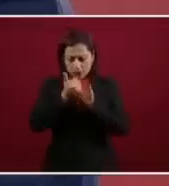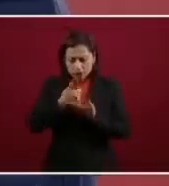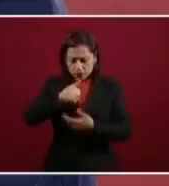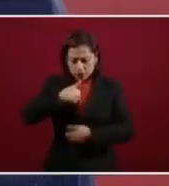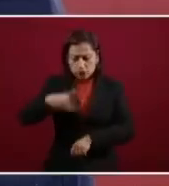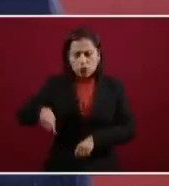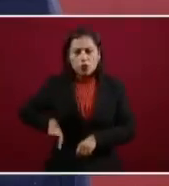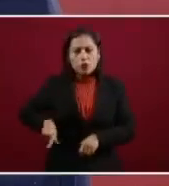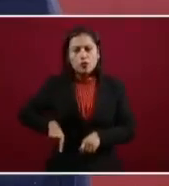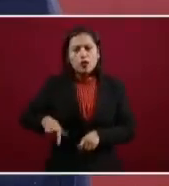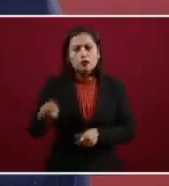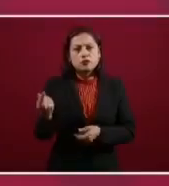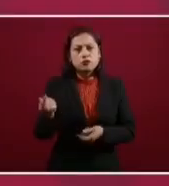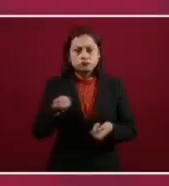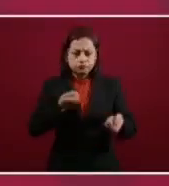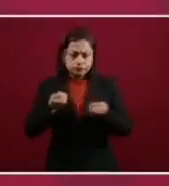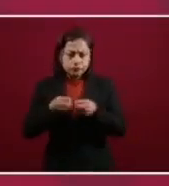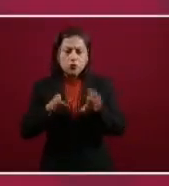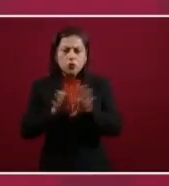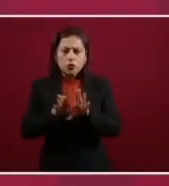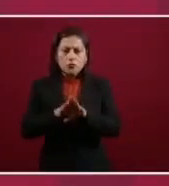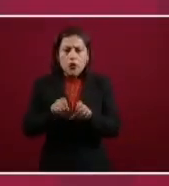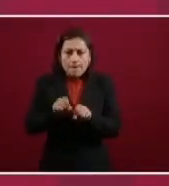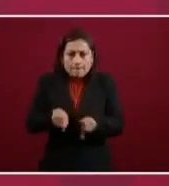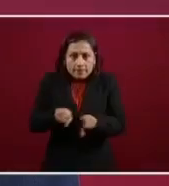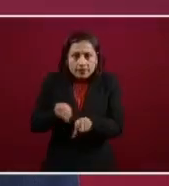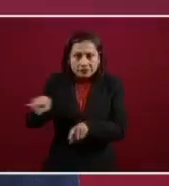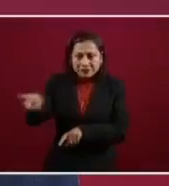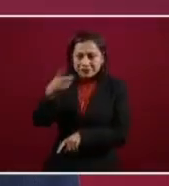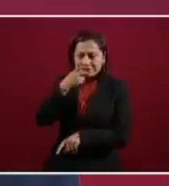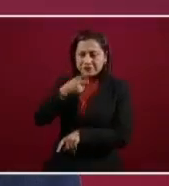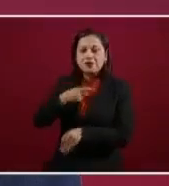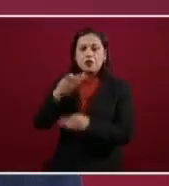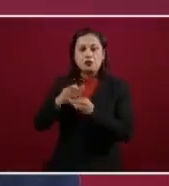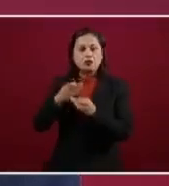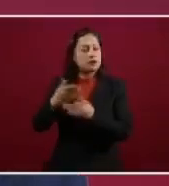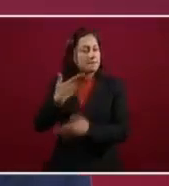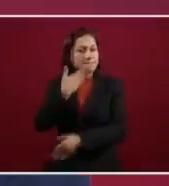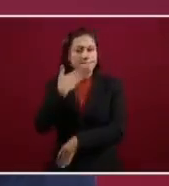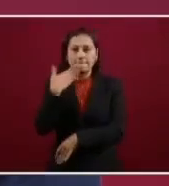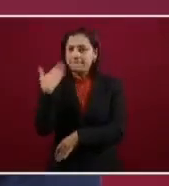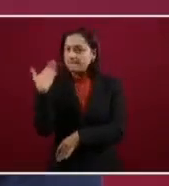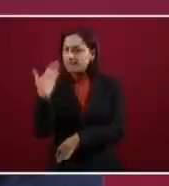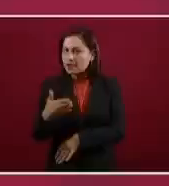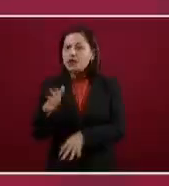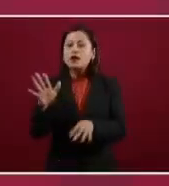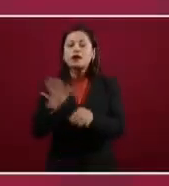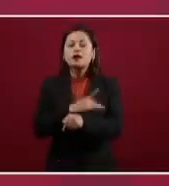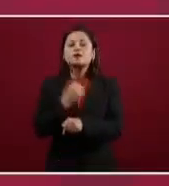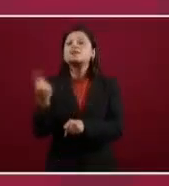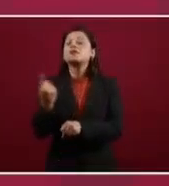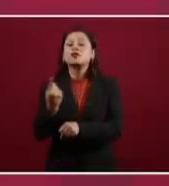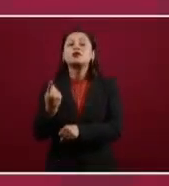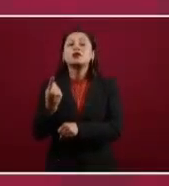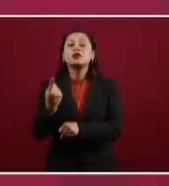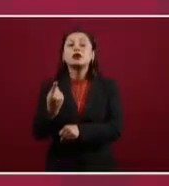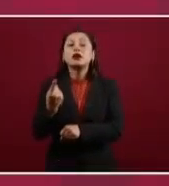es esto porque hay muchas inercias por eso hablo del elefante